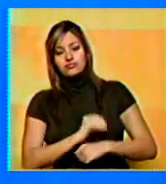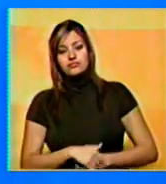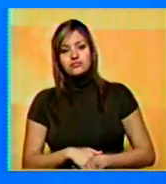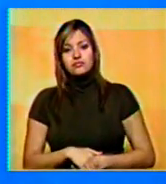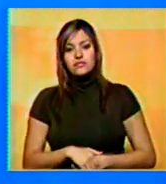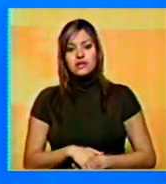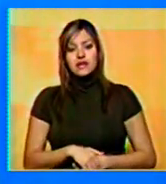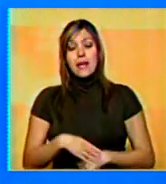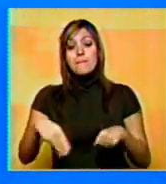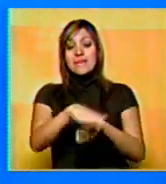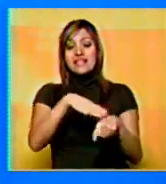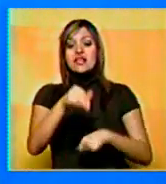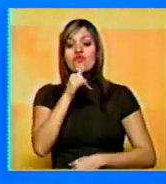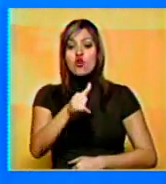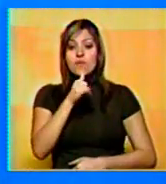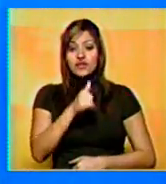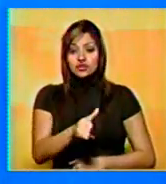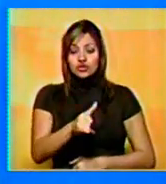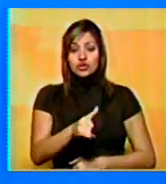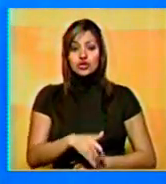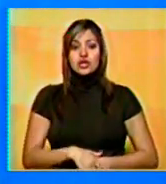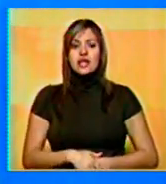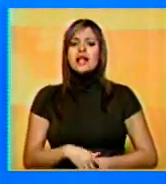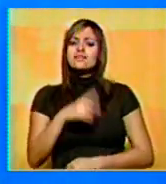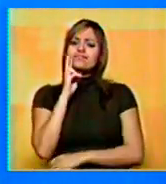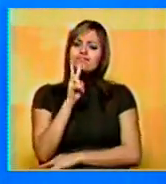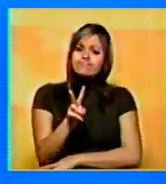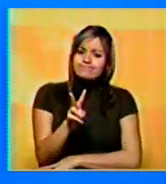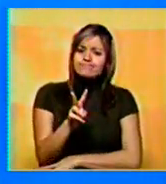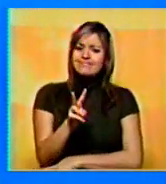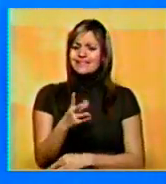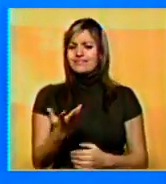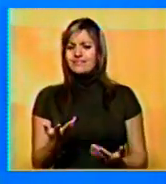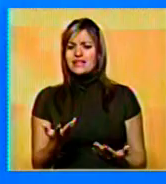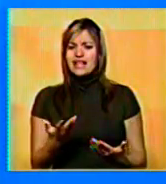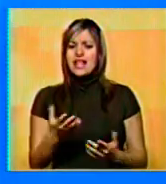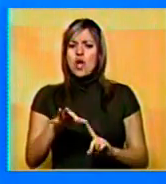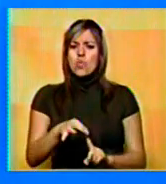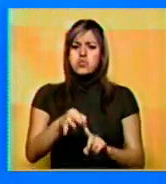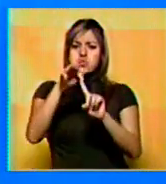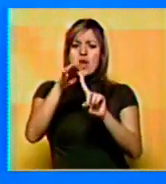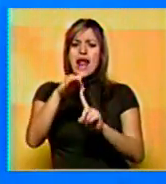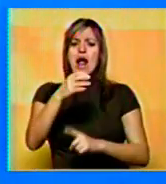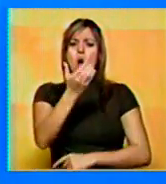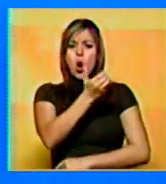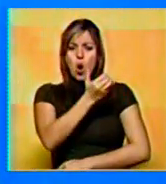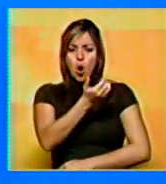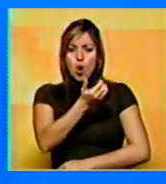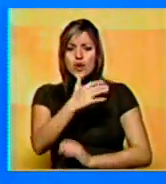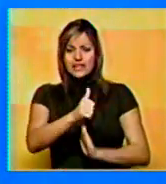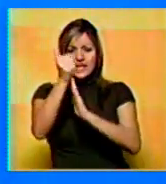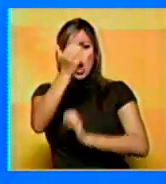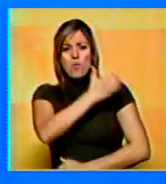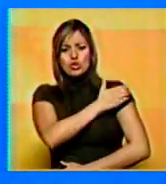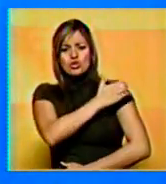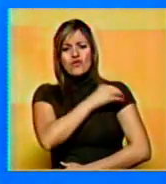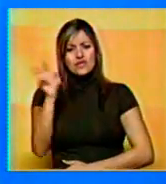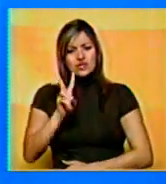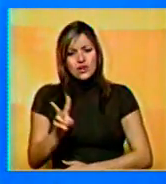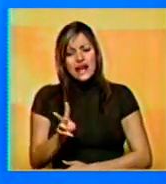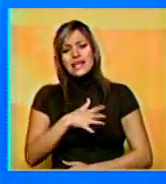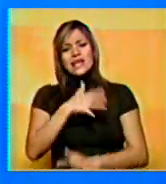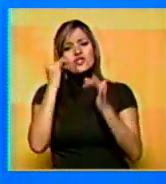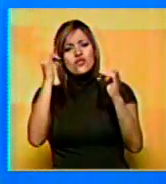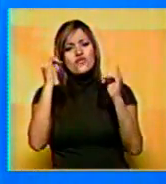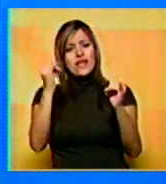la ministra de información delsi Rodríguez cuestionó sobre el lugar que habrían escogido los líderes de la oposición venezolana para pasar las